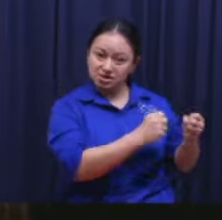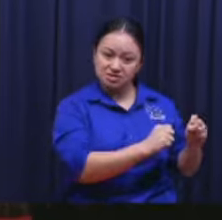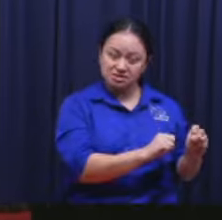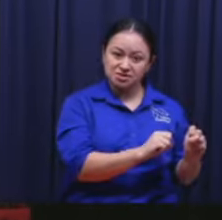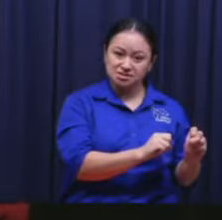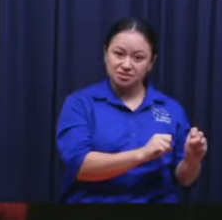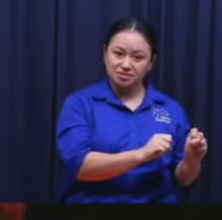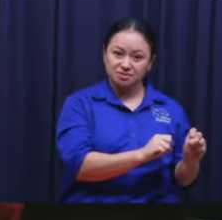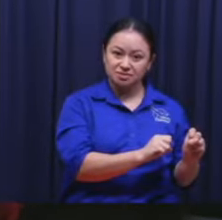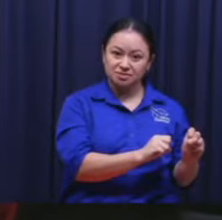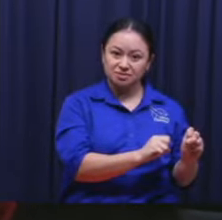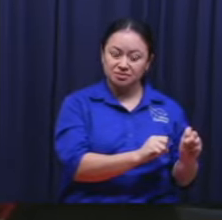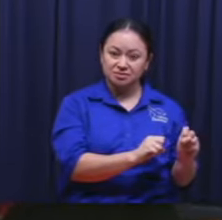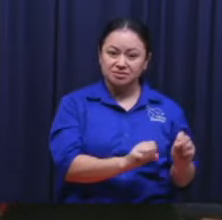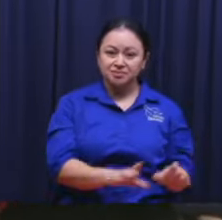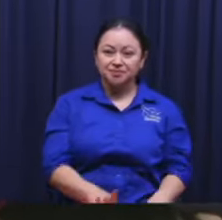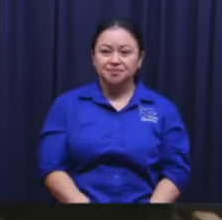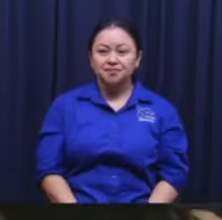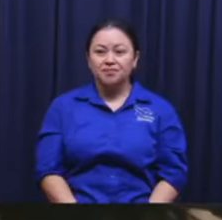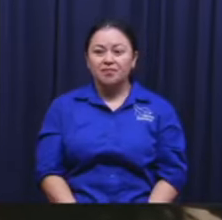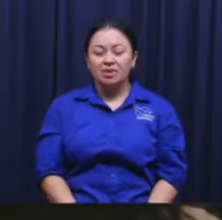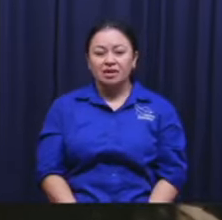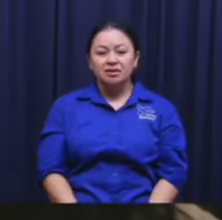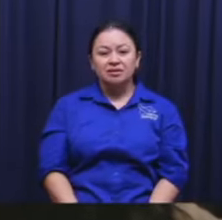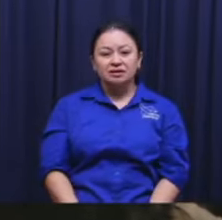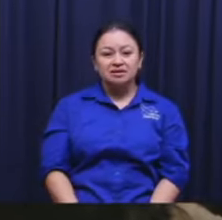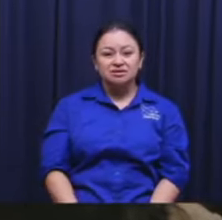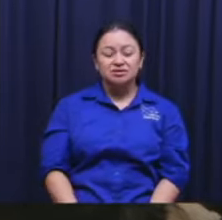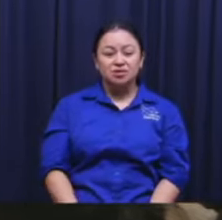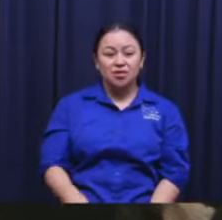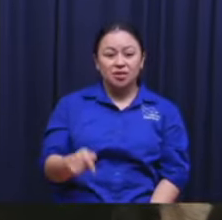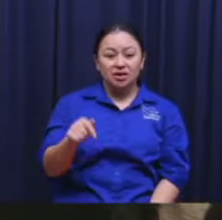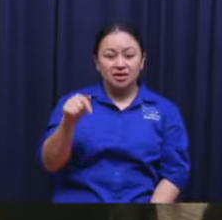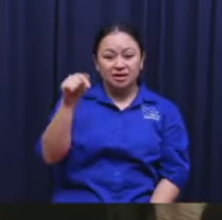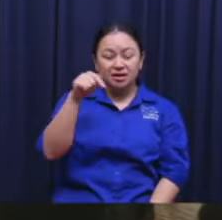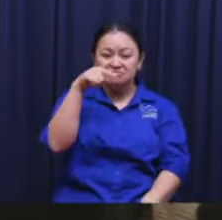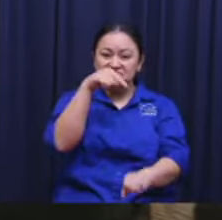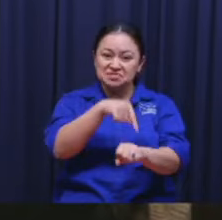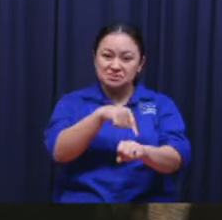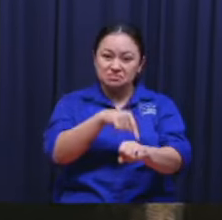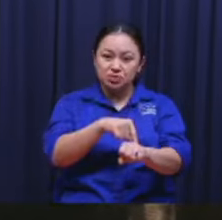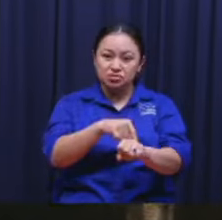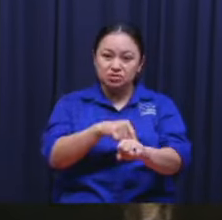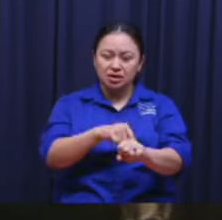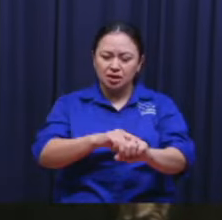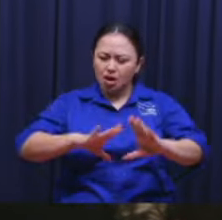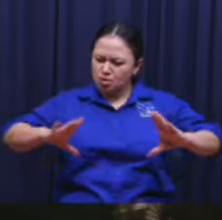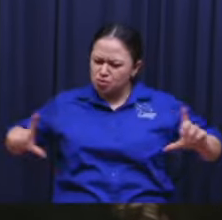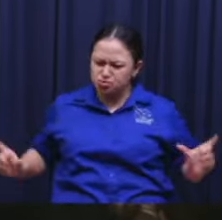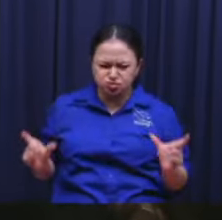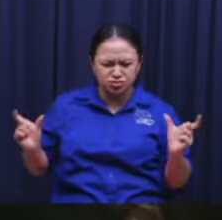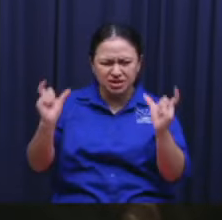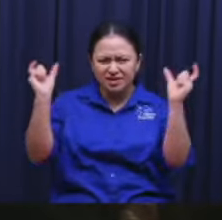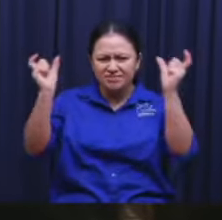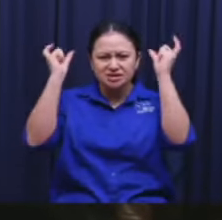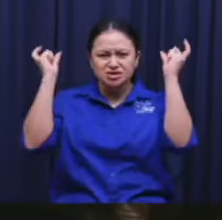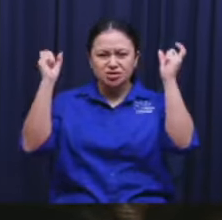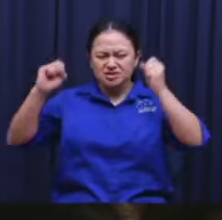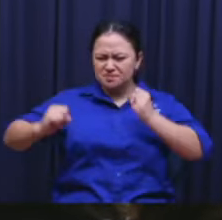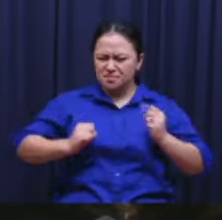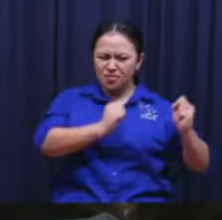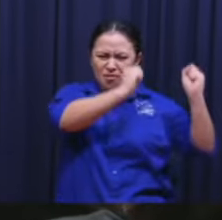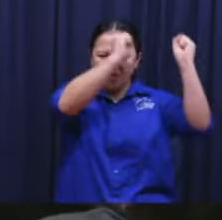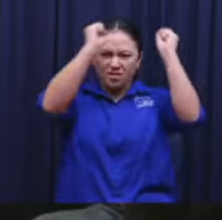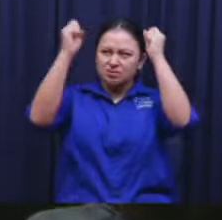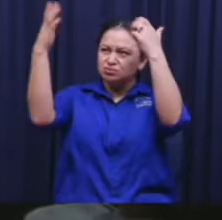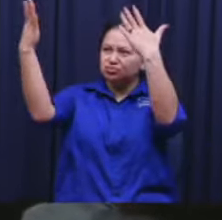Por eso es que hay un montón de avivamientos que vino el poder de Dios. Los hemos visto un montón de